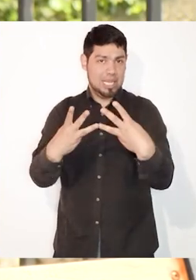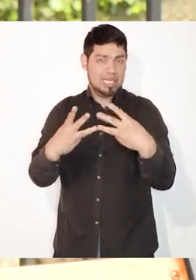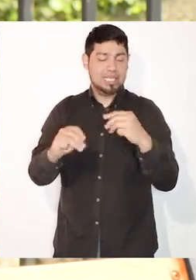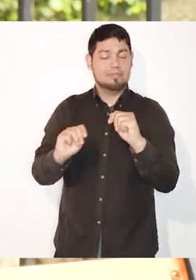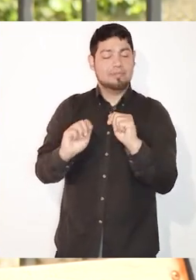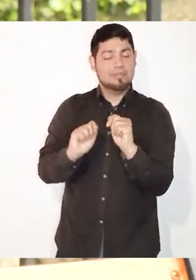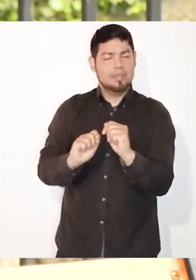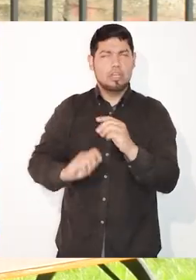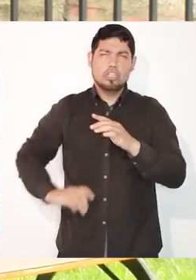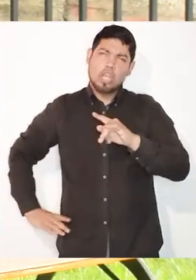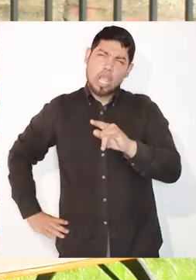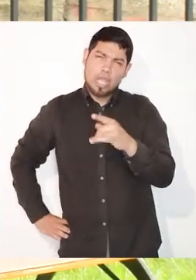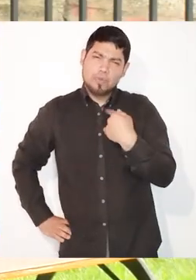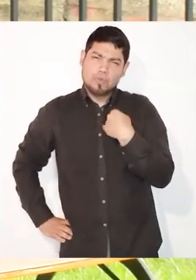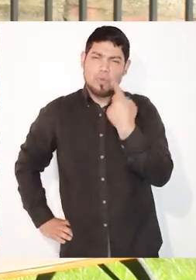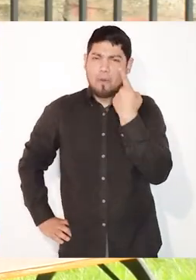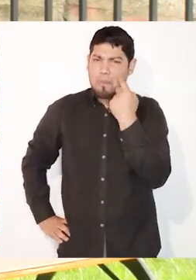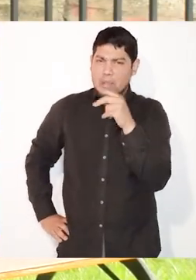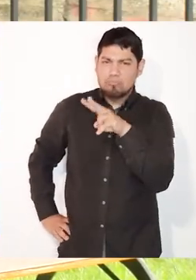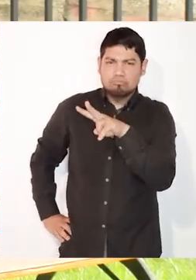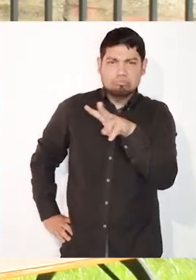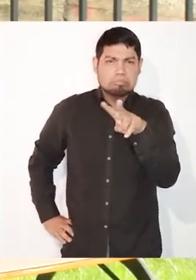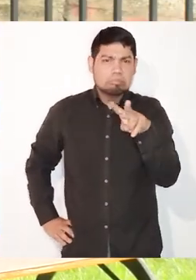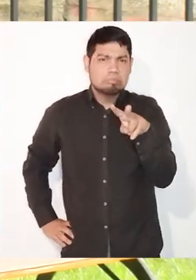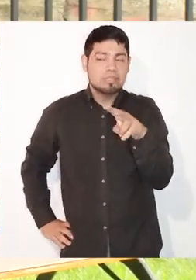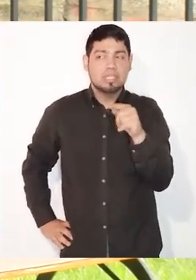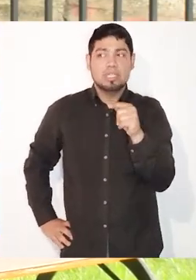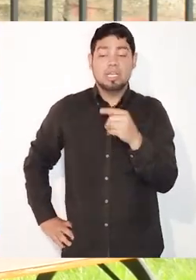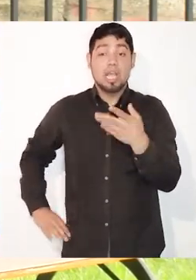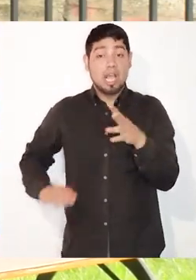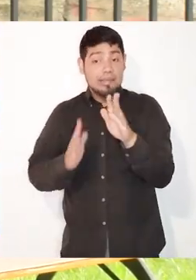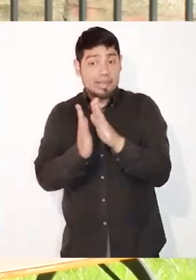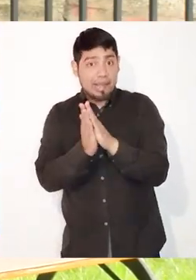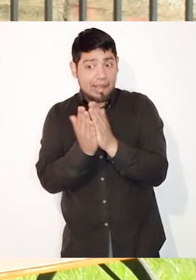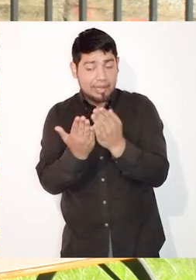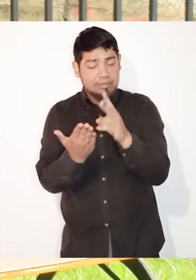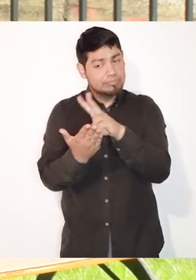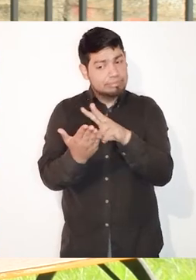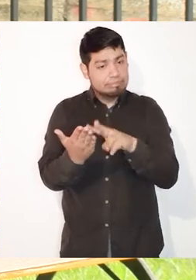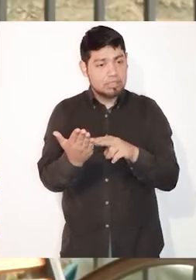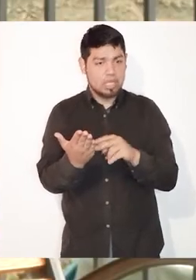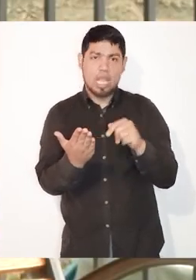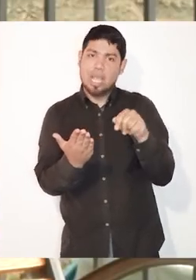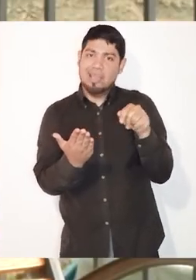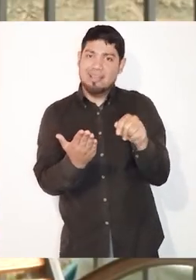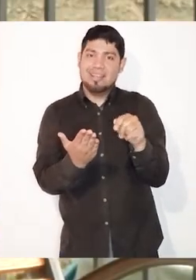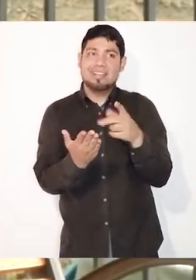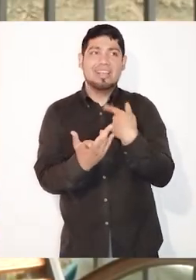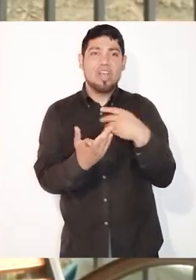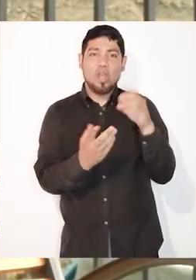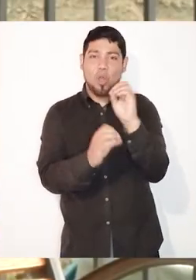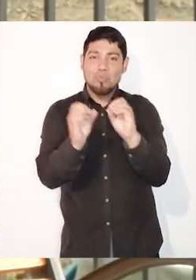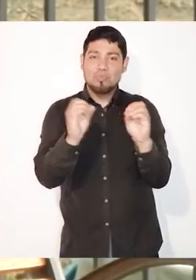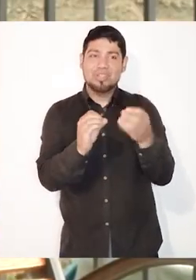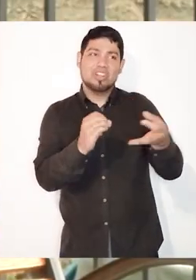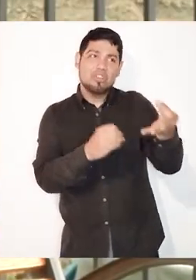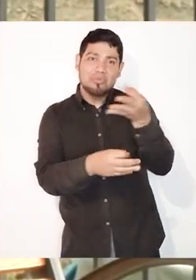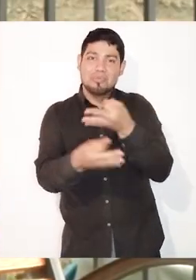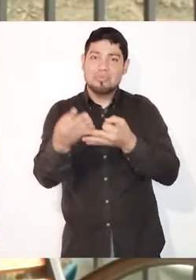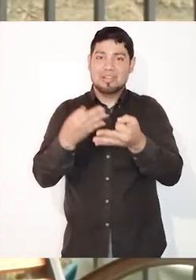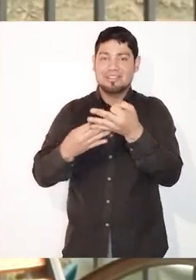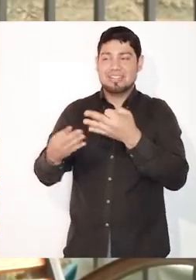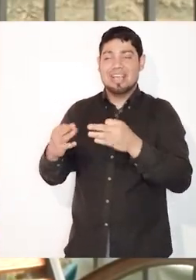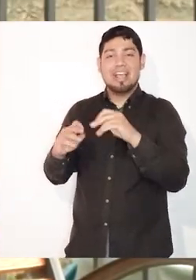fuentes, registros textuales, de escritura, de diferentes formatos y cuños, a diferentes voces. El libro está poblado